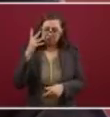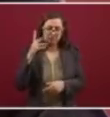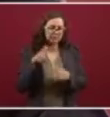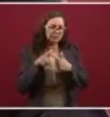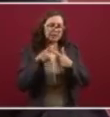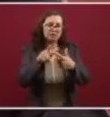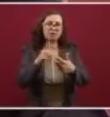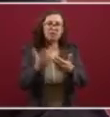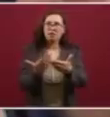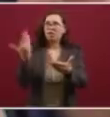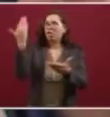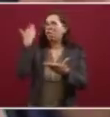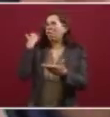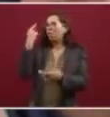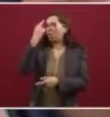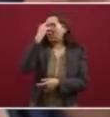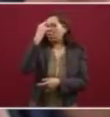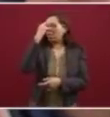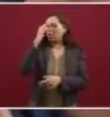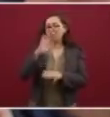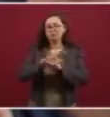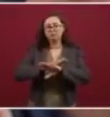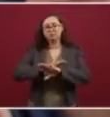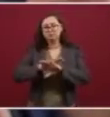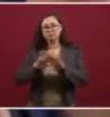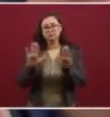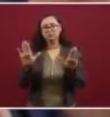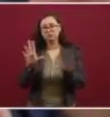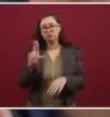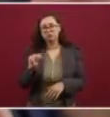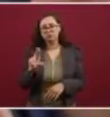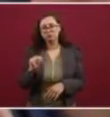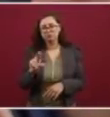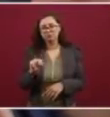pasado y que